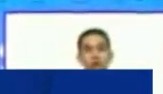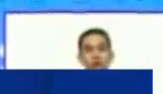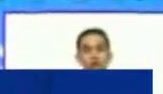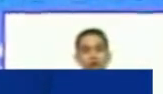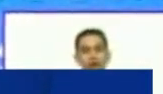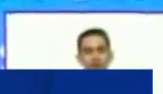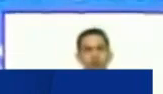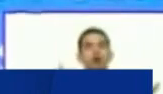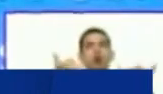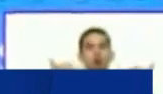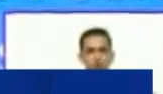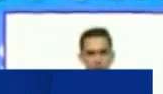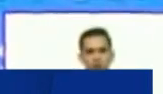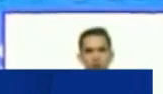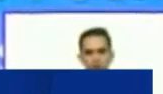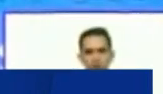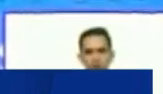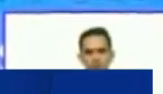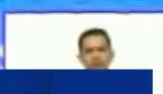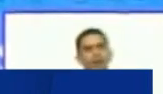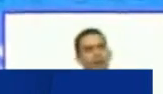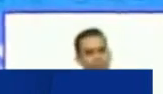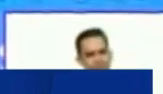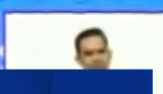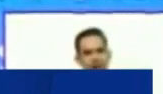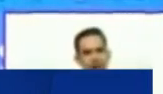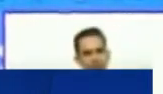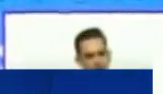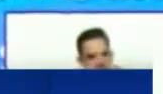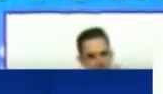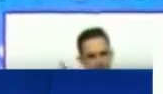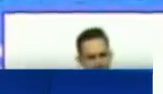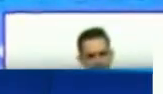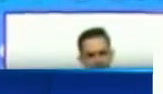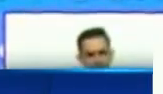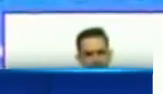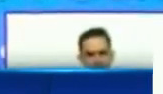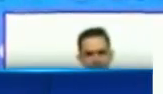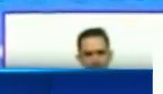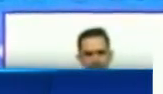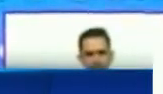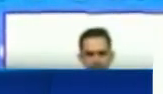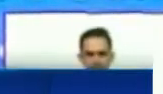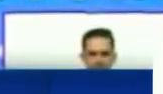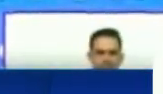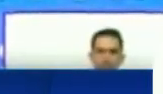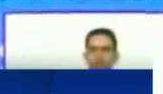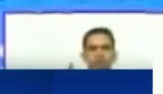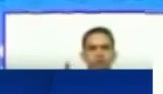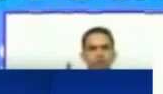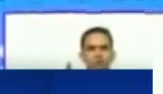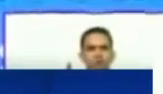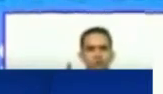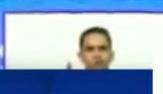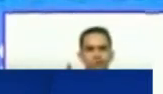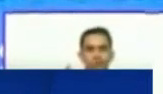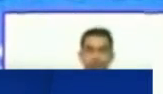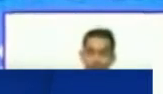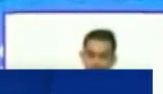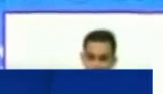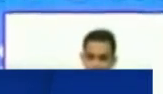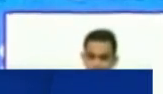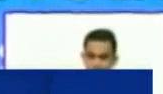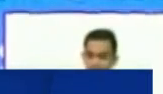hoy enfrenta los desafíos a que nos somete el grosero endeudamiento de